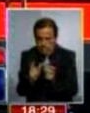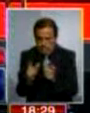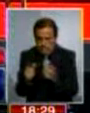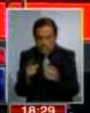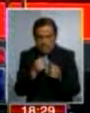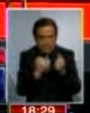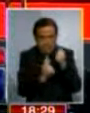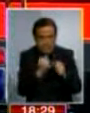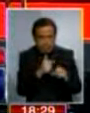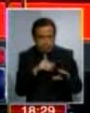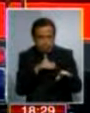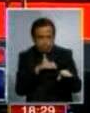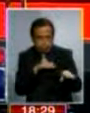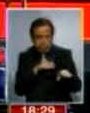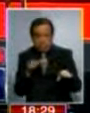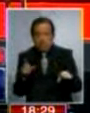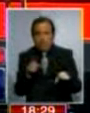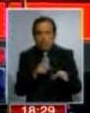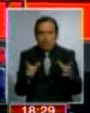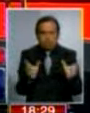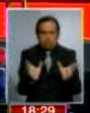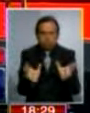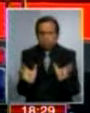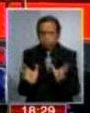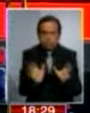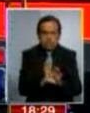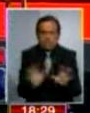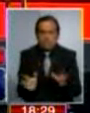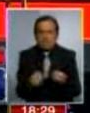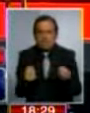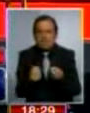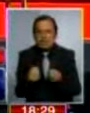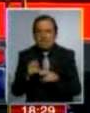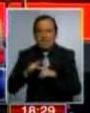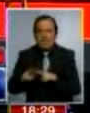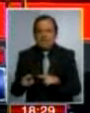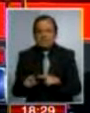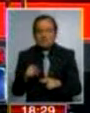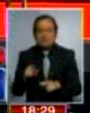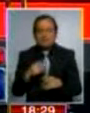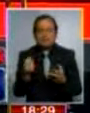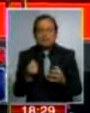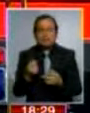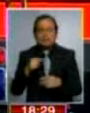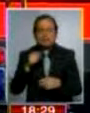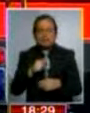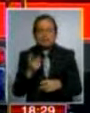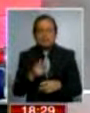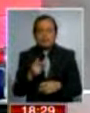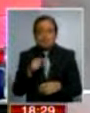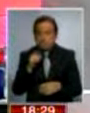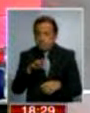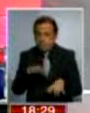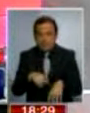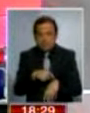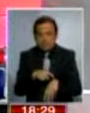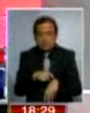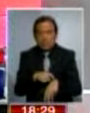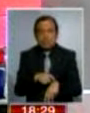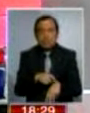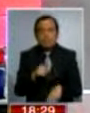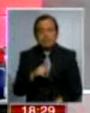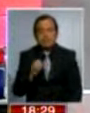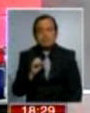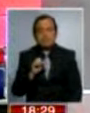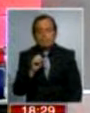los vehículos disponibles o sencillamente estaban intentando contenerlas? ¿En qué acción estaban ellos cuando se produce esta fuga? En ese minuto, como yo te expliqué recientemente, justamente el